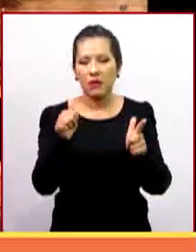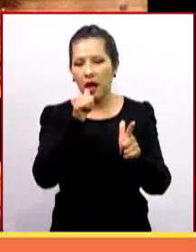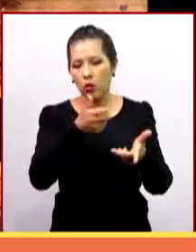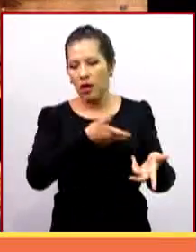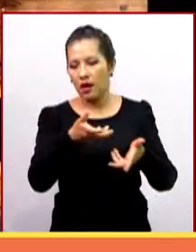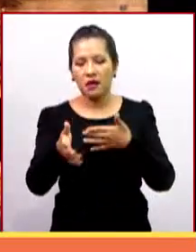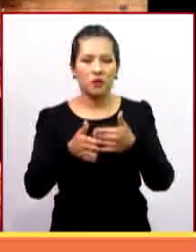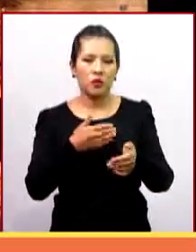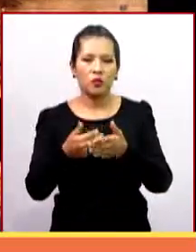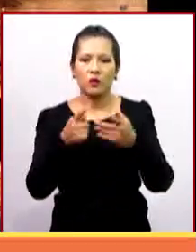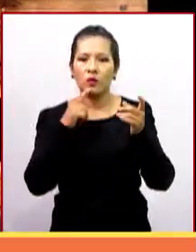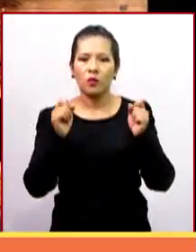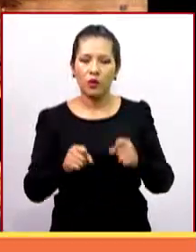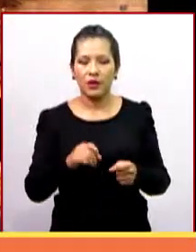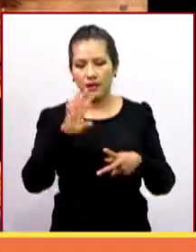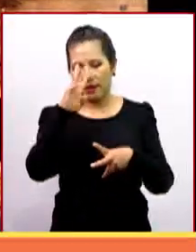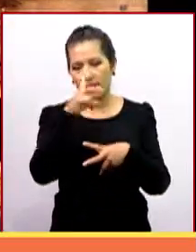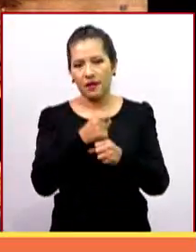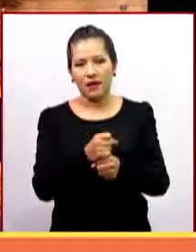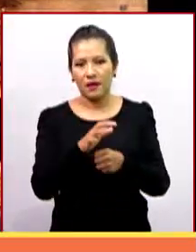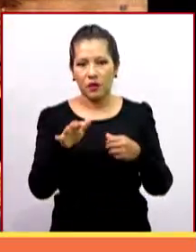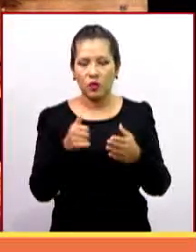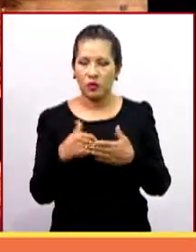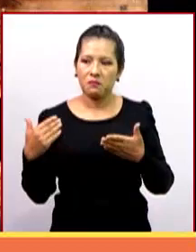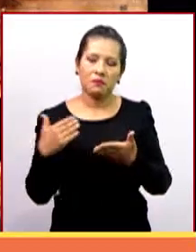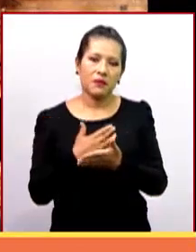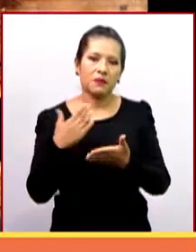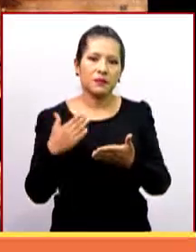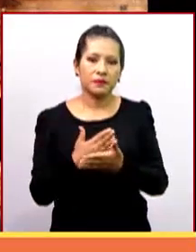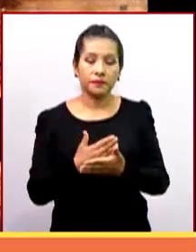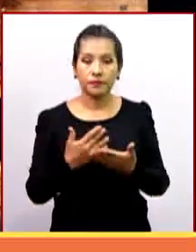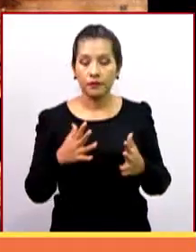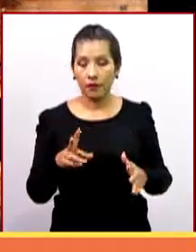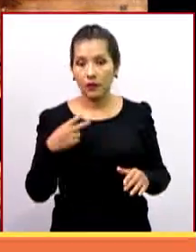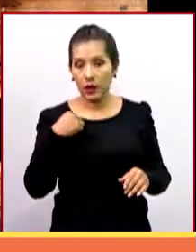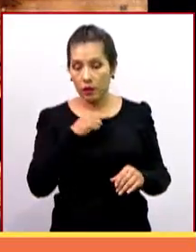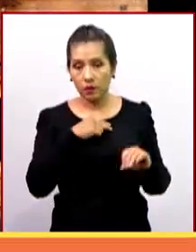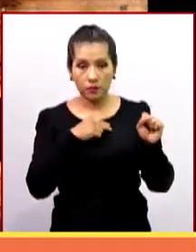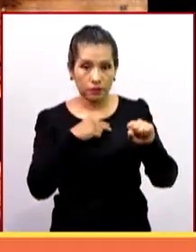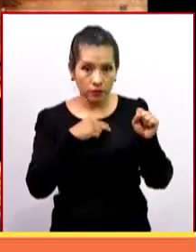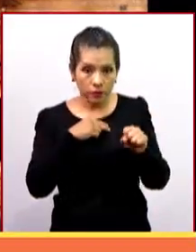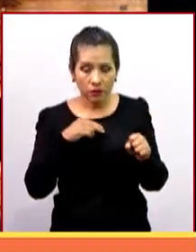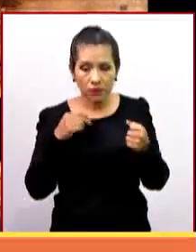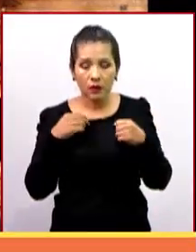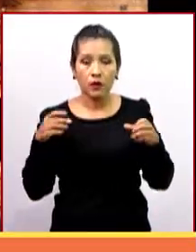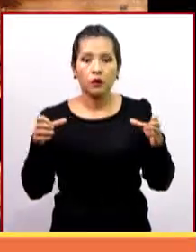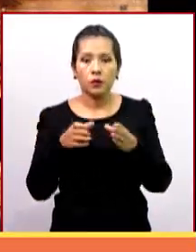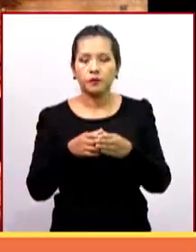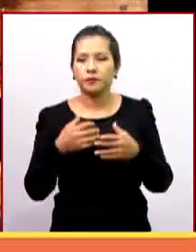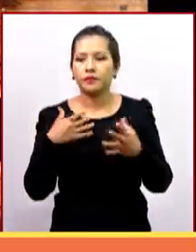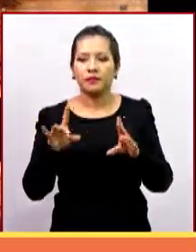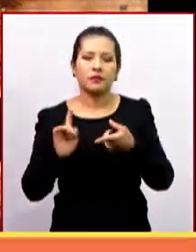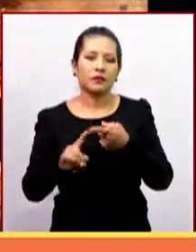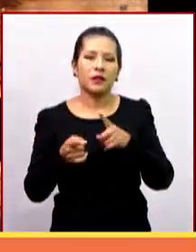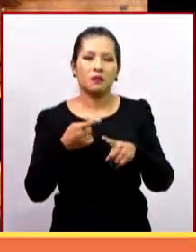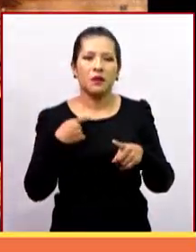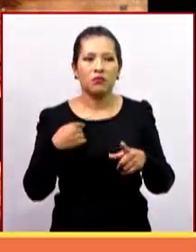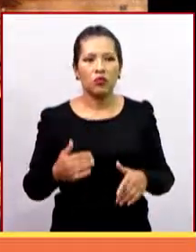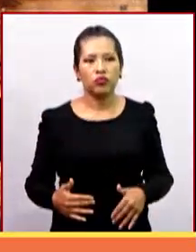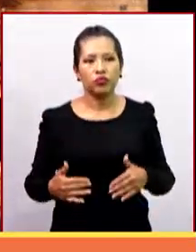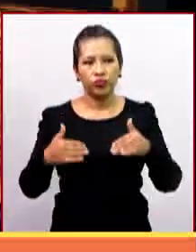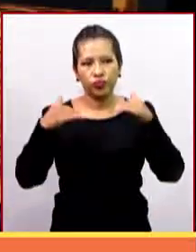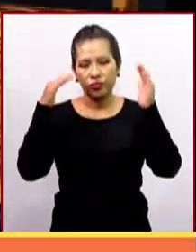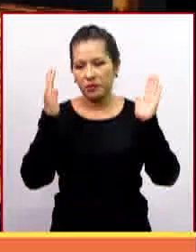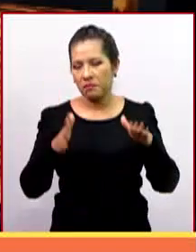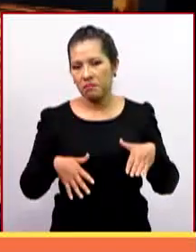de realmente crear con el agua. Y sí, nos hemos juntado, somos compañeras de la vida, del alma, de trabajar